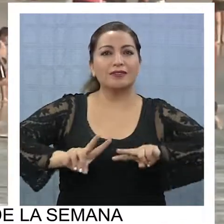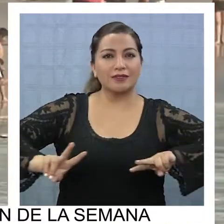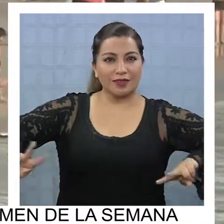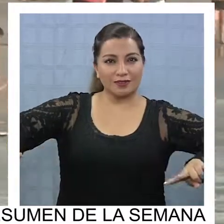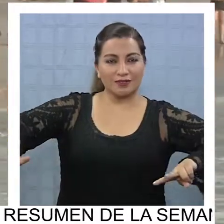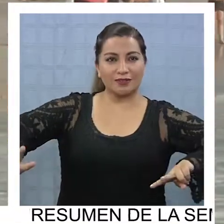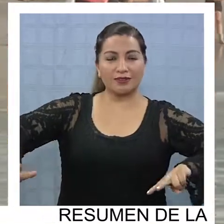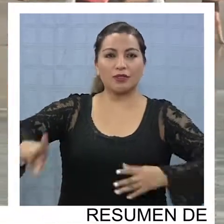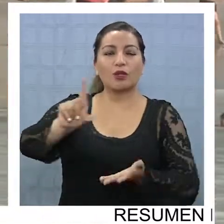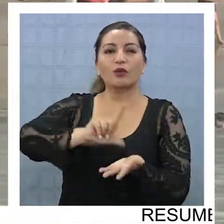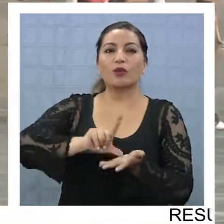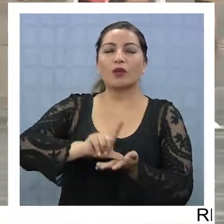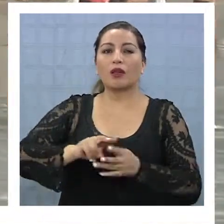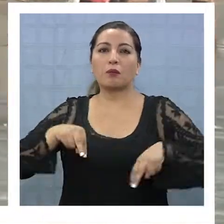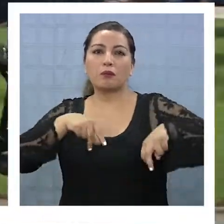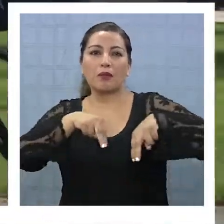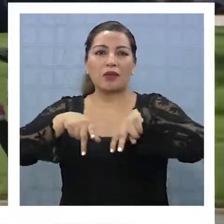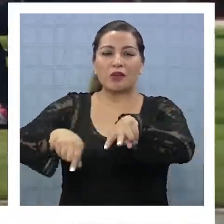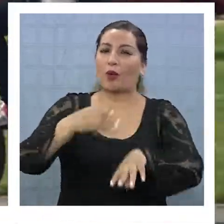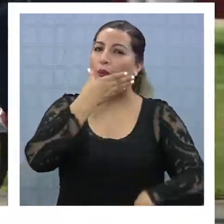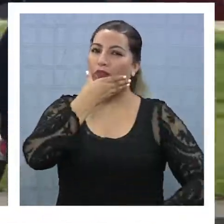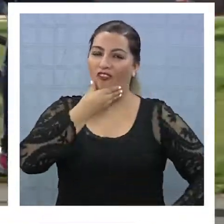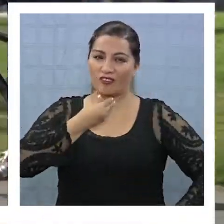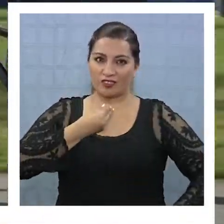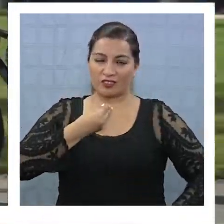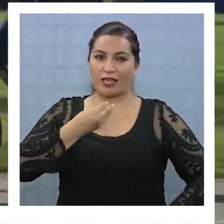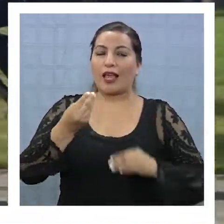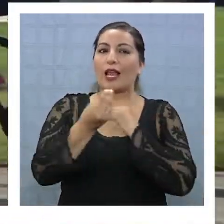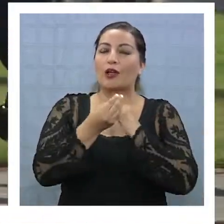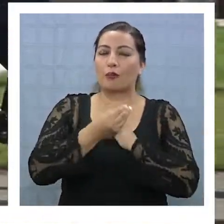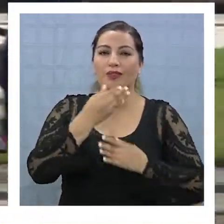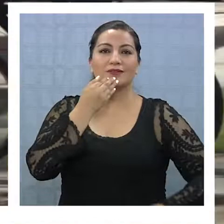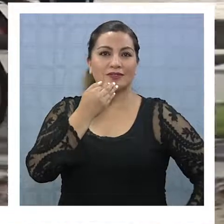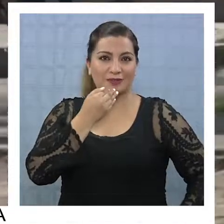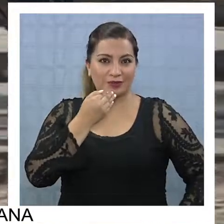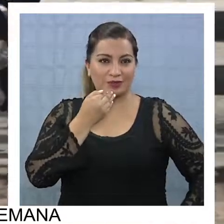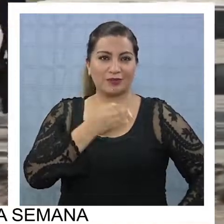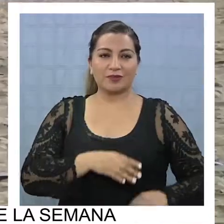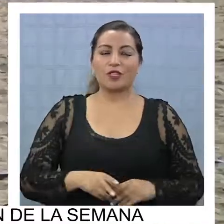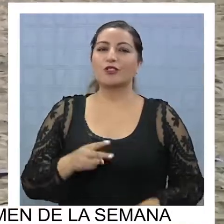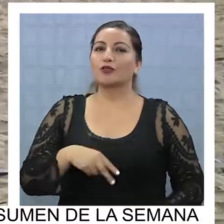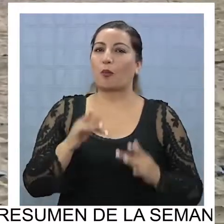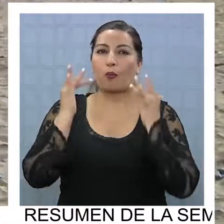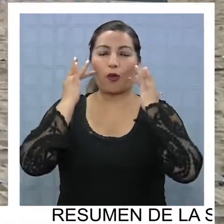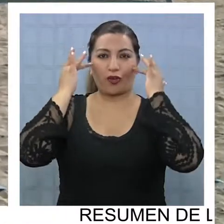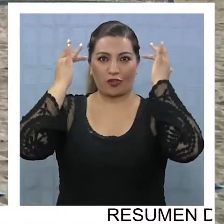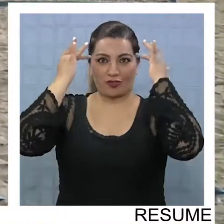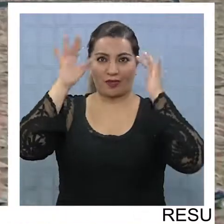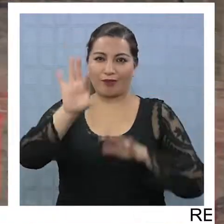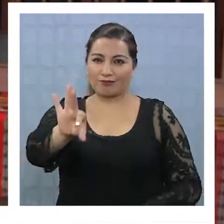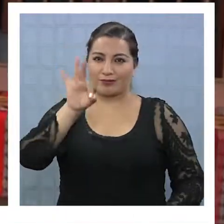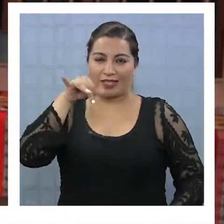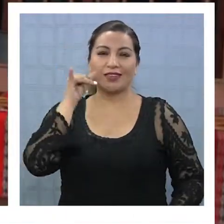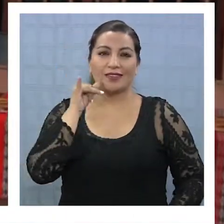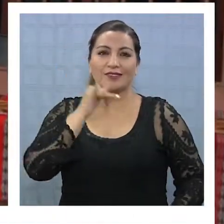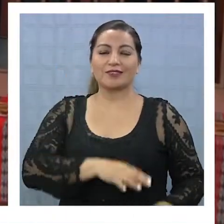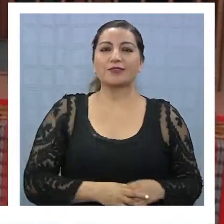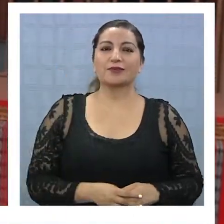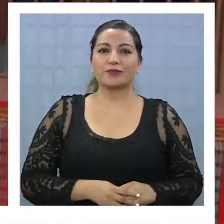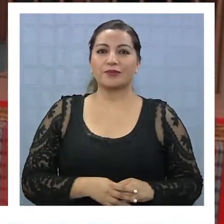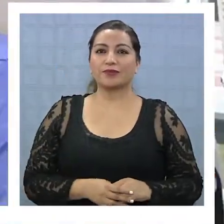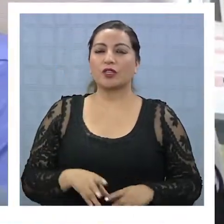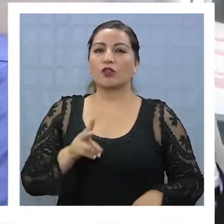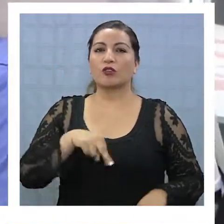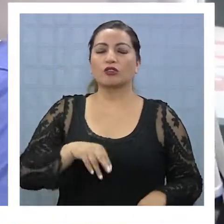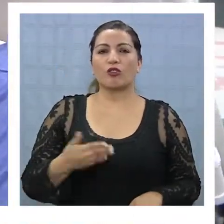pareció más calma, los lugares para recorrer están muy lindos, la comida también. Así que estamos muy contentos de la